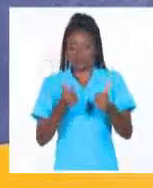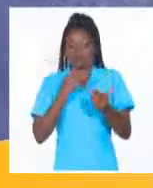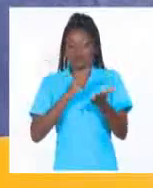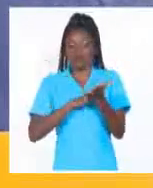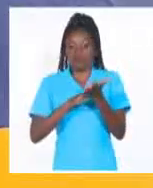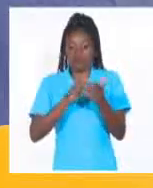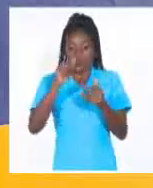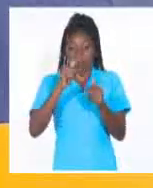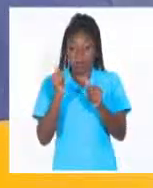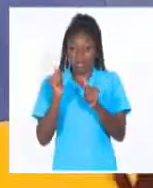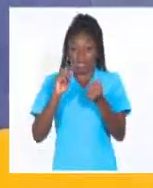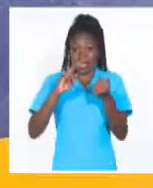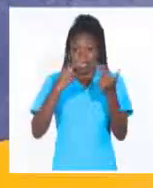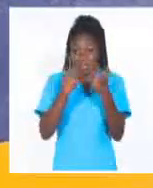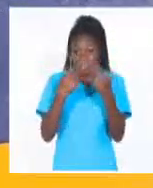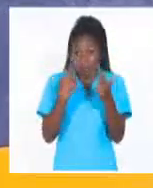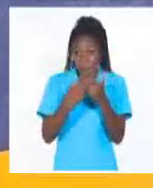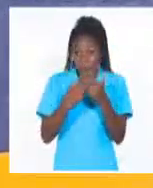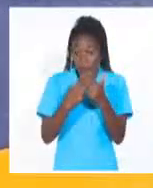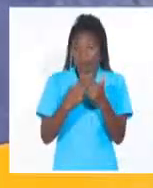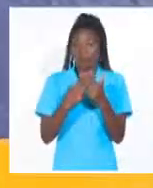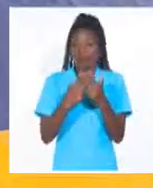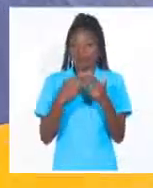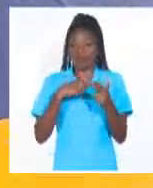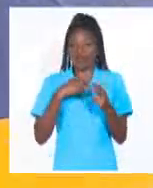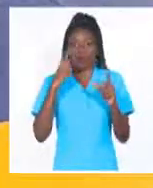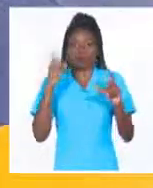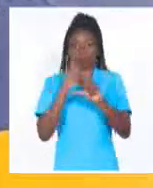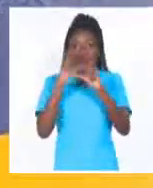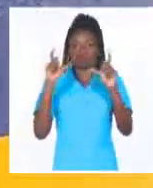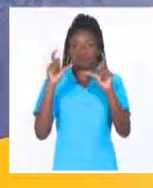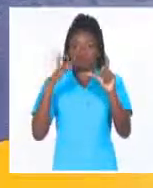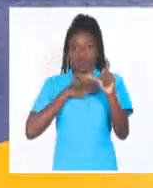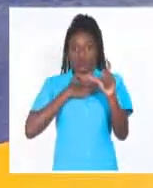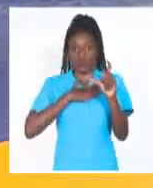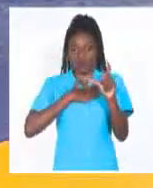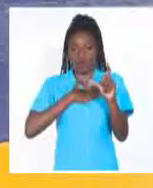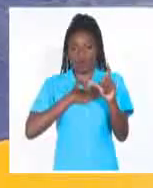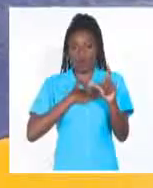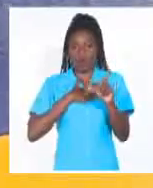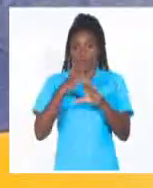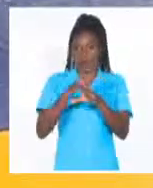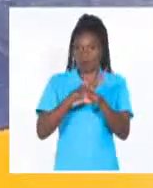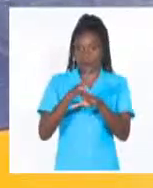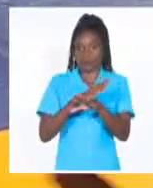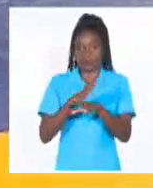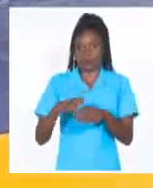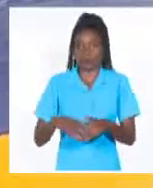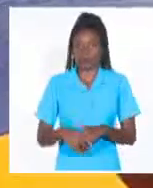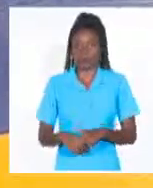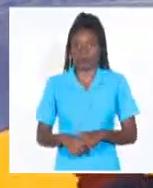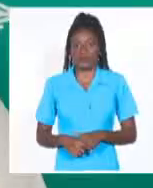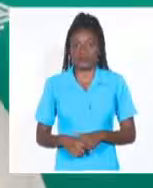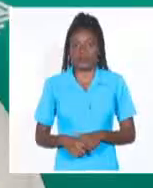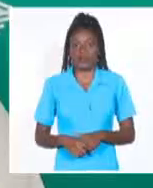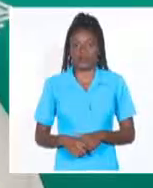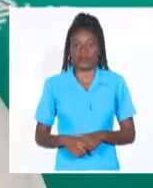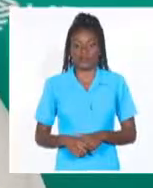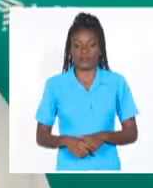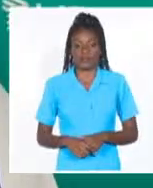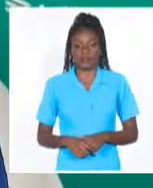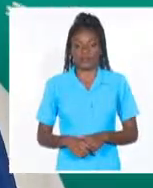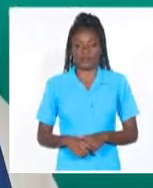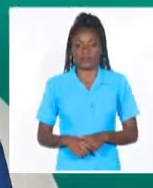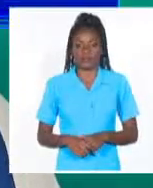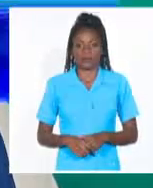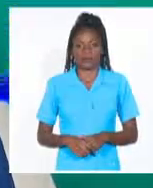en la competencia tuve una competencia excepcional, que hasta yo me impresioné, pero súper contento y feliz. La competencia salió bien. Gracias a Dios